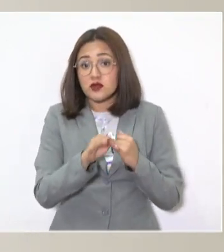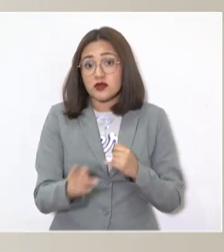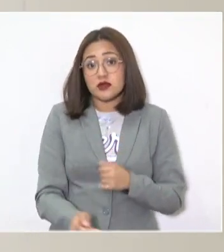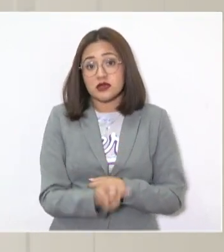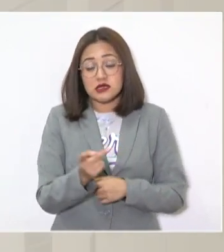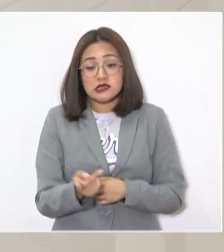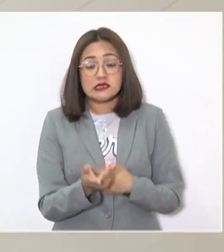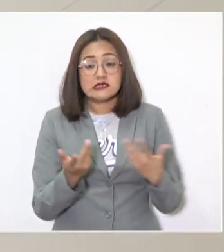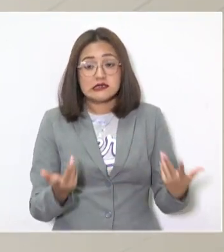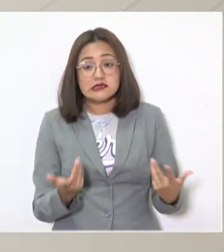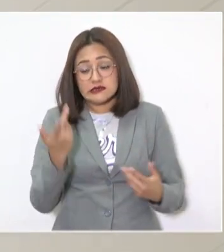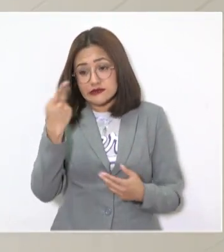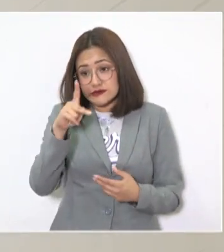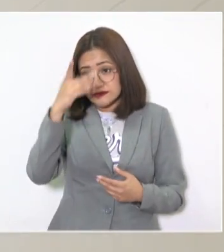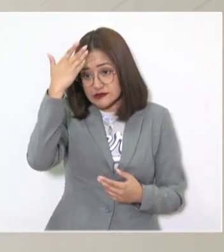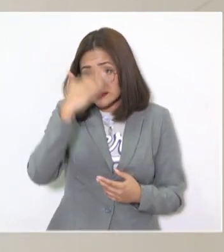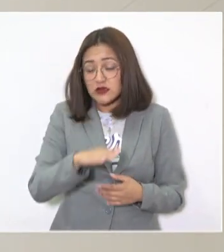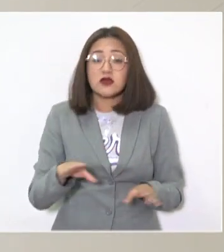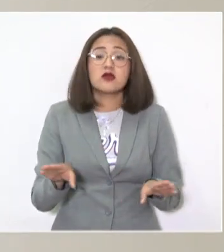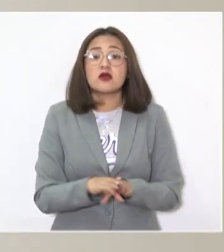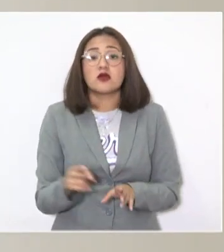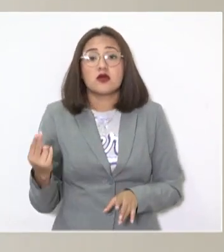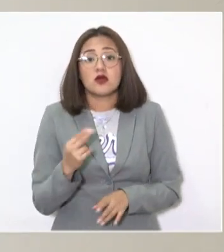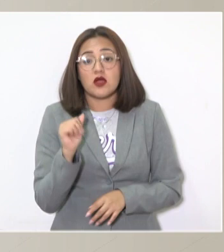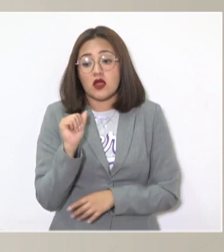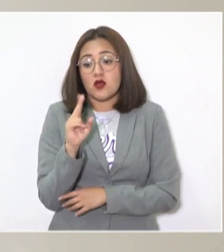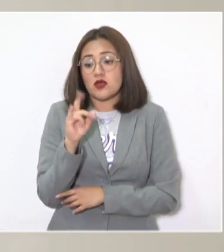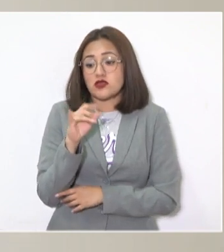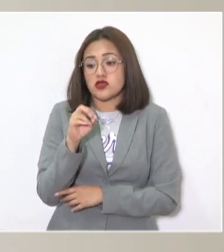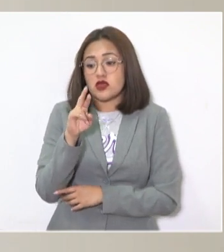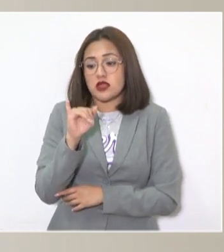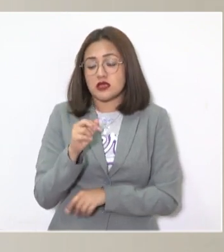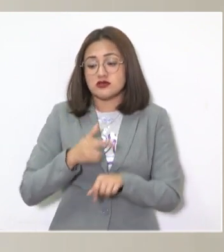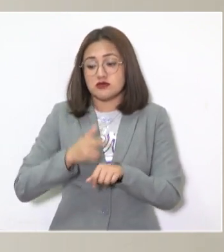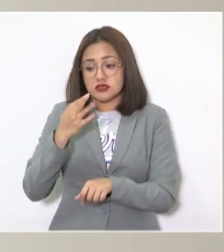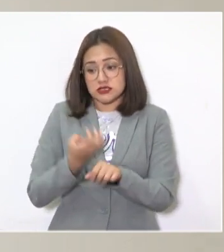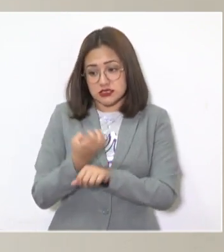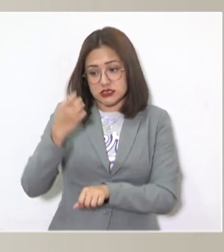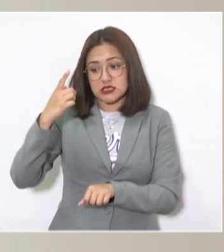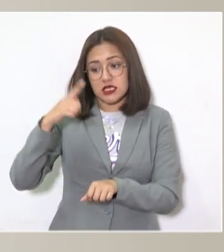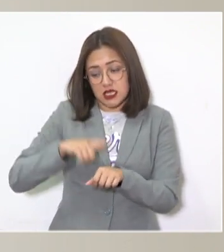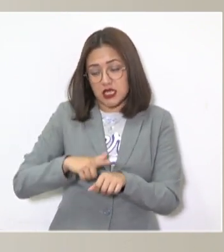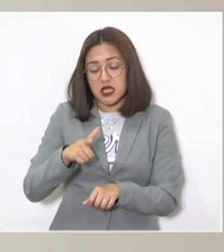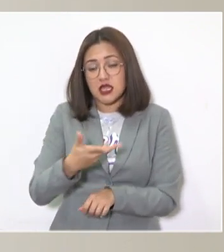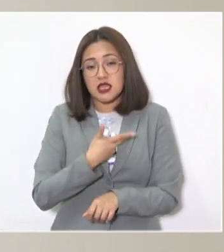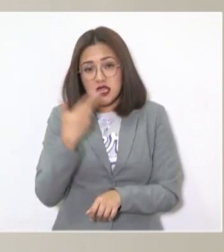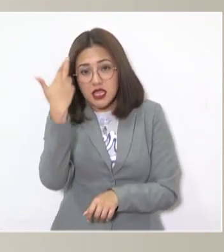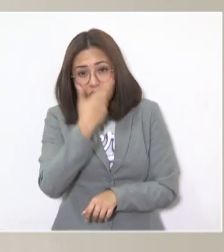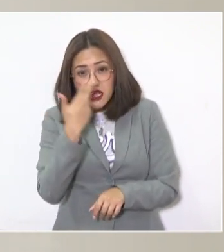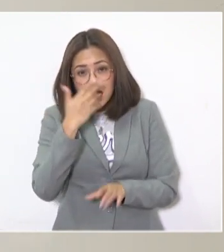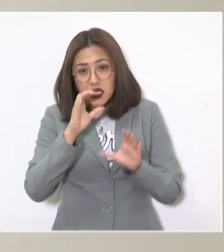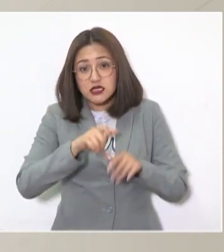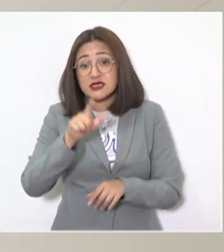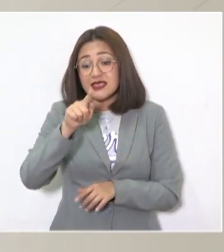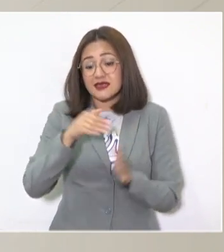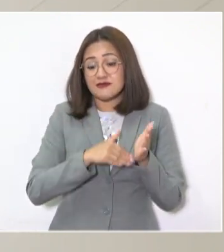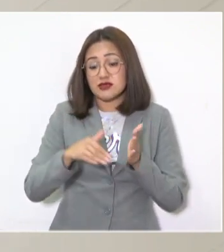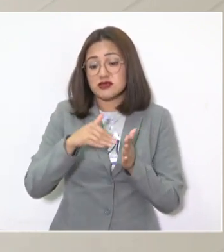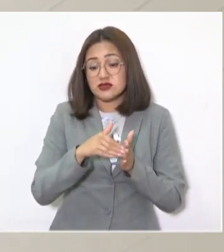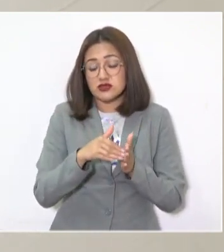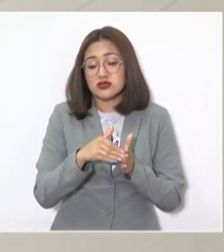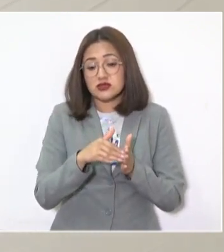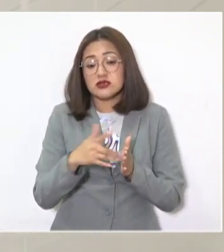pregunta, gobernador, si considera necesario que la Auditoría Superior del Estado revise un contrato por 70 millones de